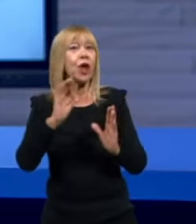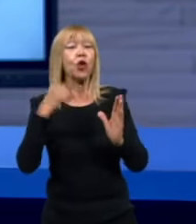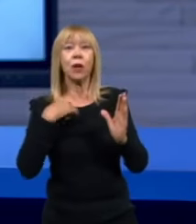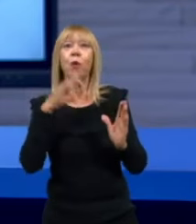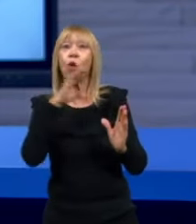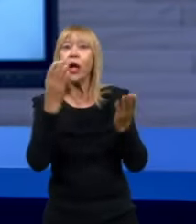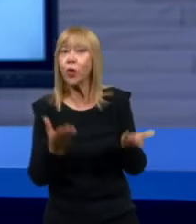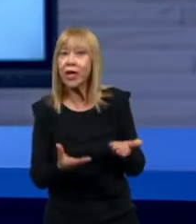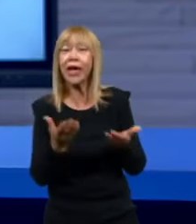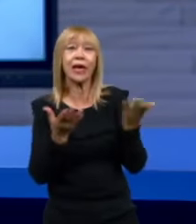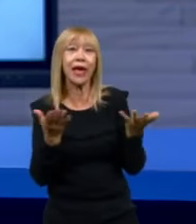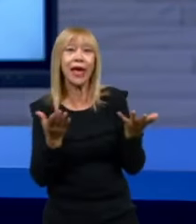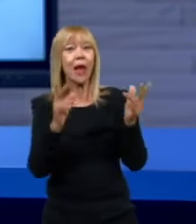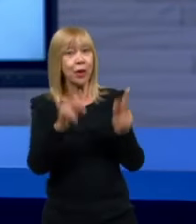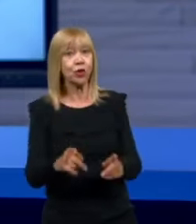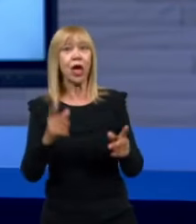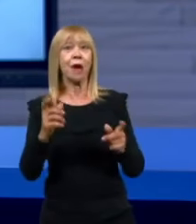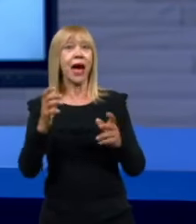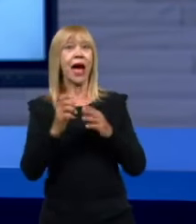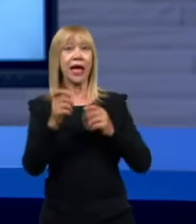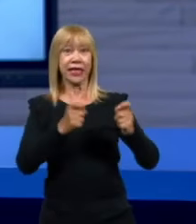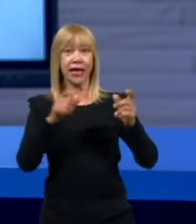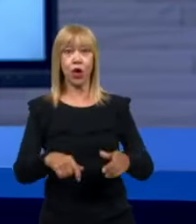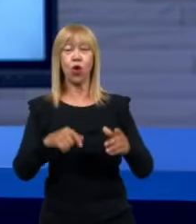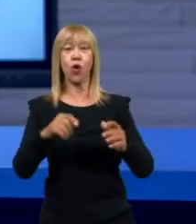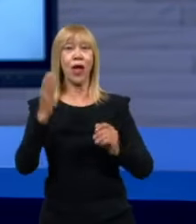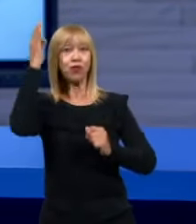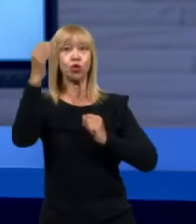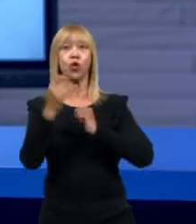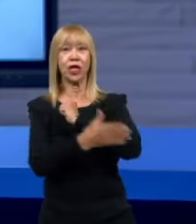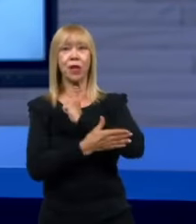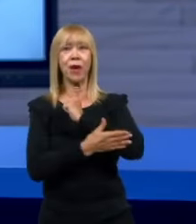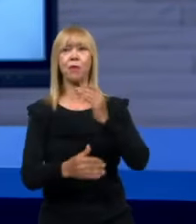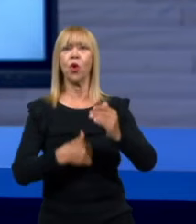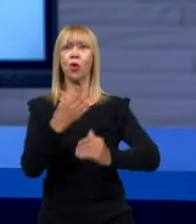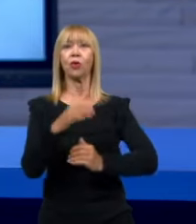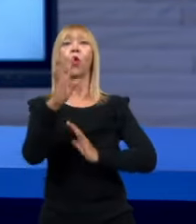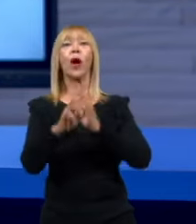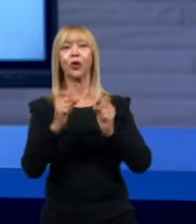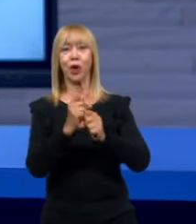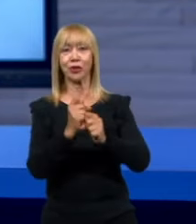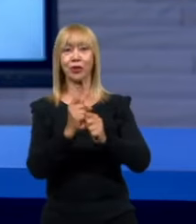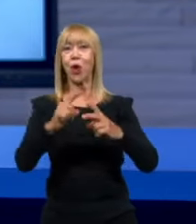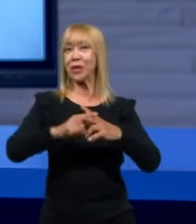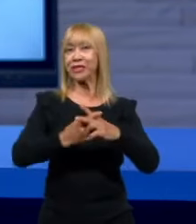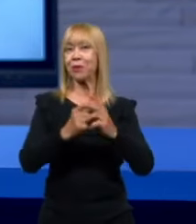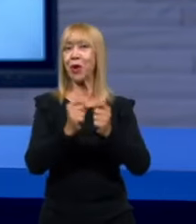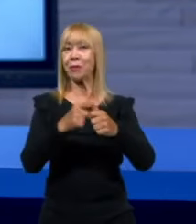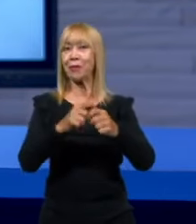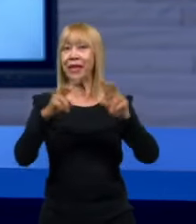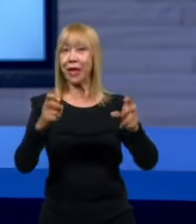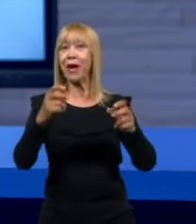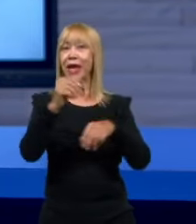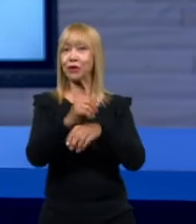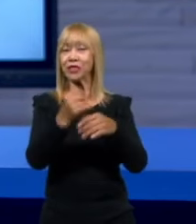estamos buscando aquí es la persona que va a dirigir los destinos de este país por los próximos 4 años. Comenzamos con el primer tema en la